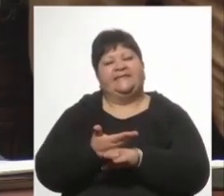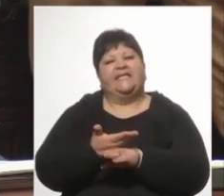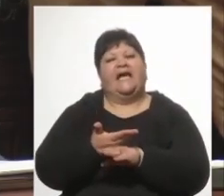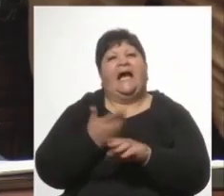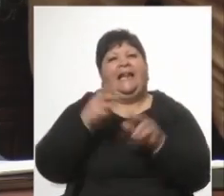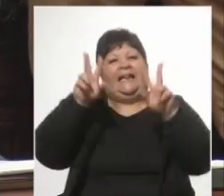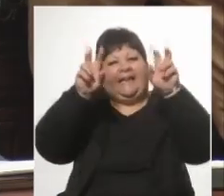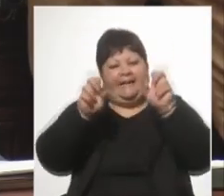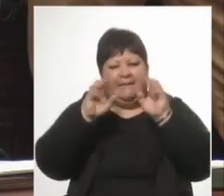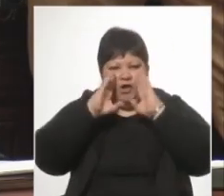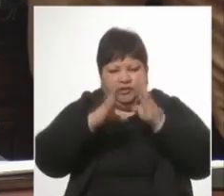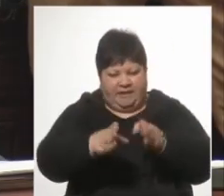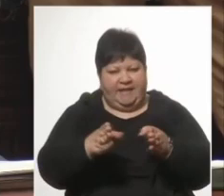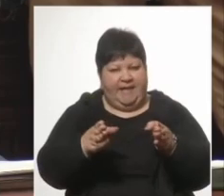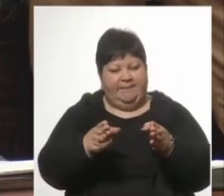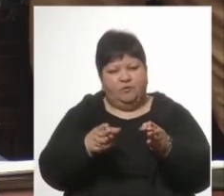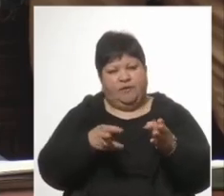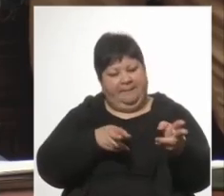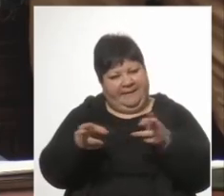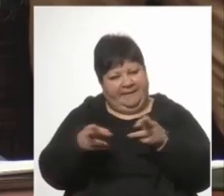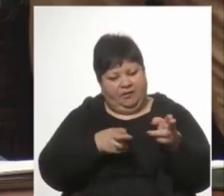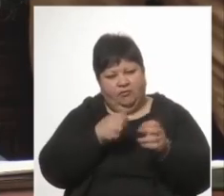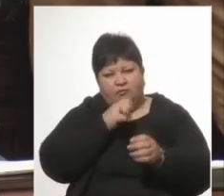que estamos considerando? Muchas gracias.